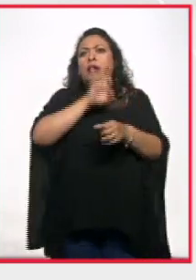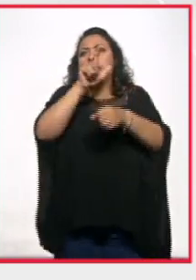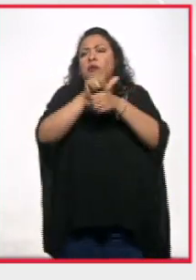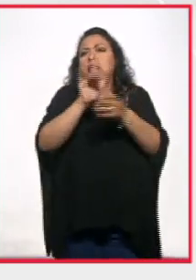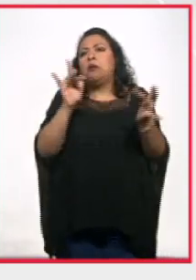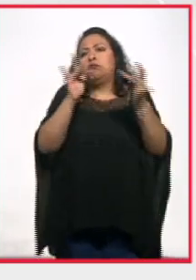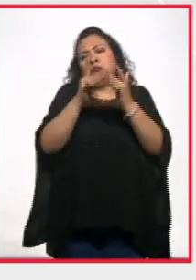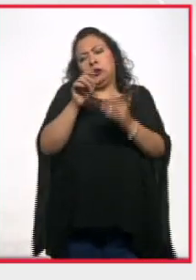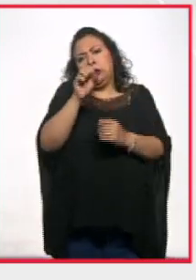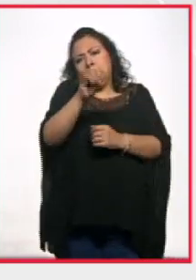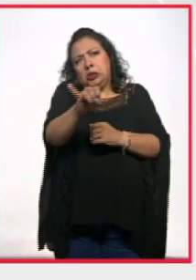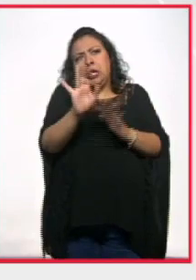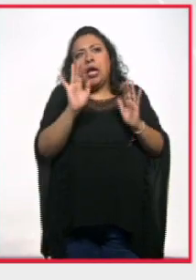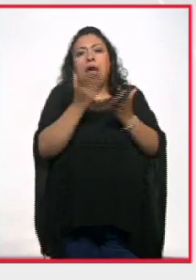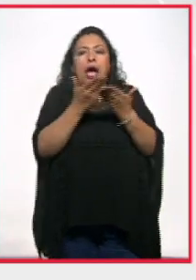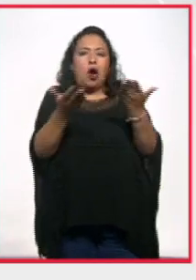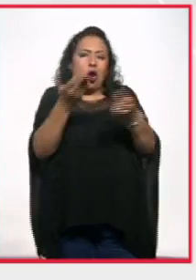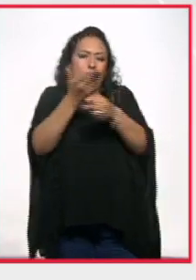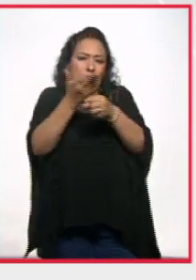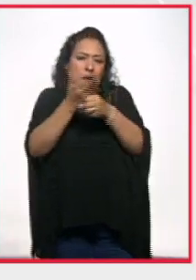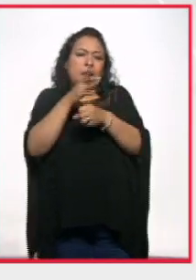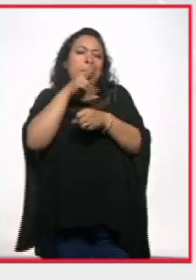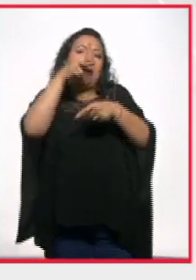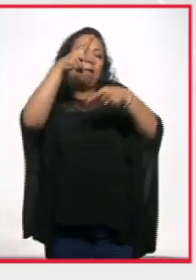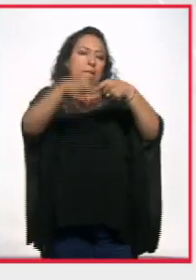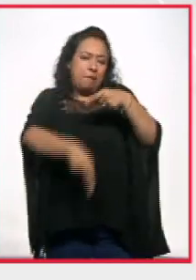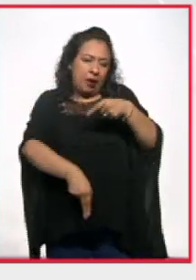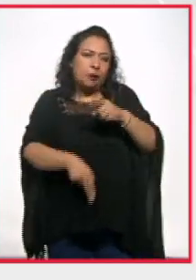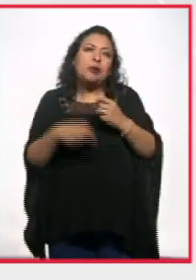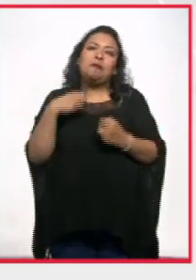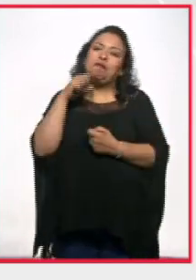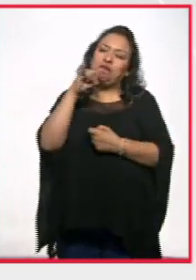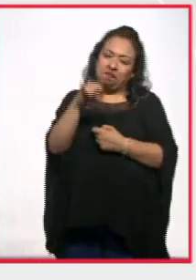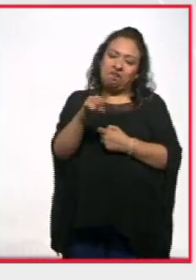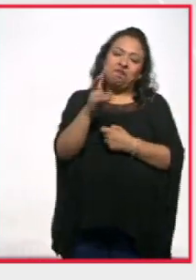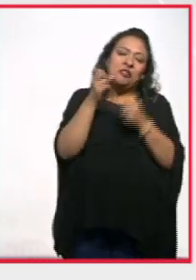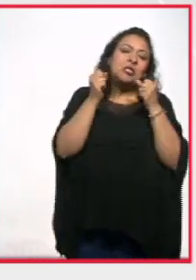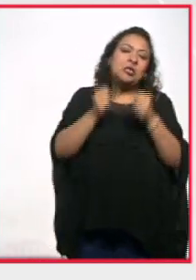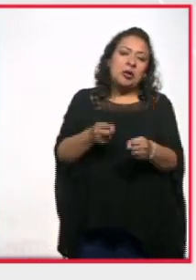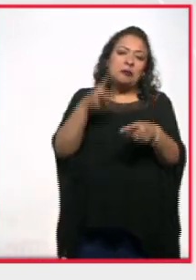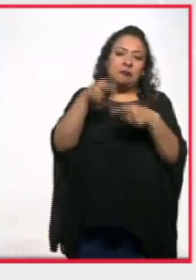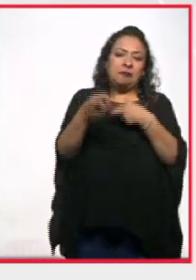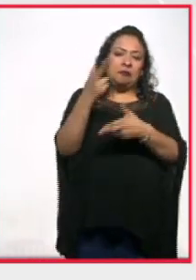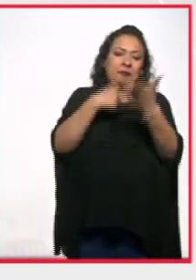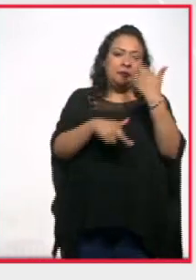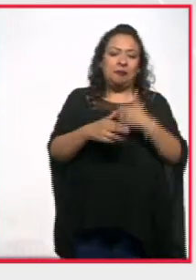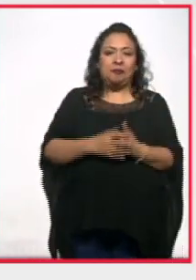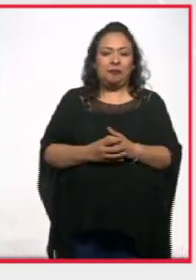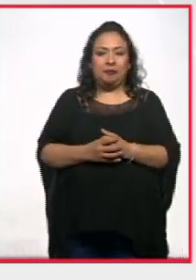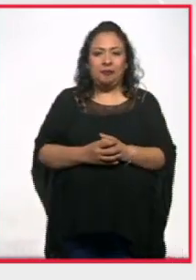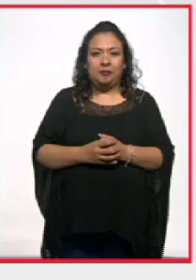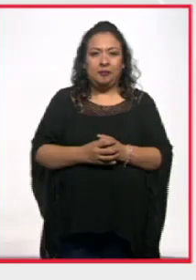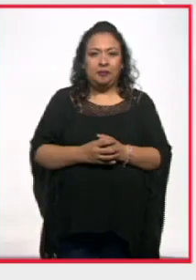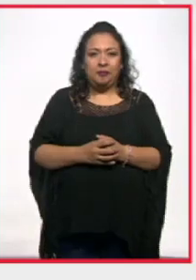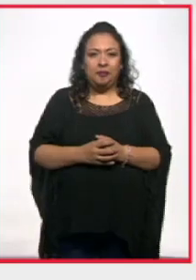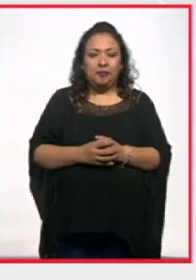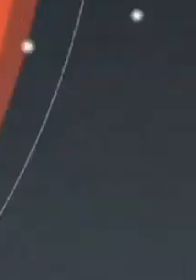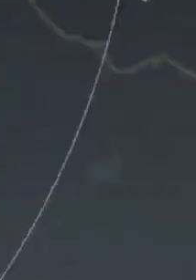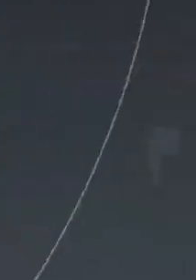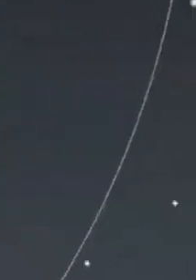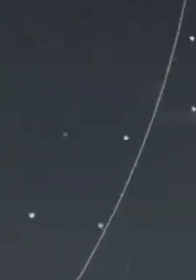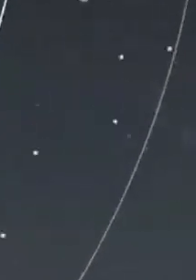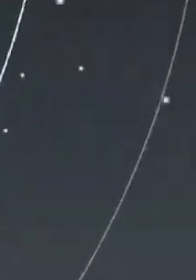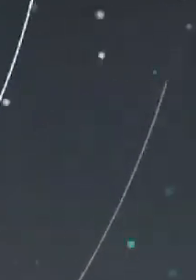no? Bueno, les propongo que por lo pronto nos vayamos a una pausa. Eso sí es factible. Volvemos. Vamos.